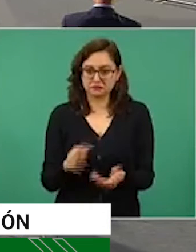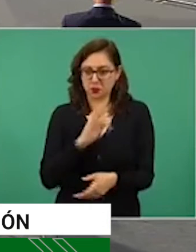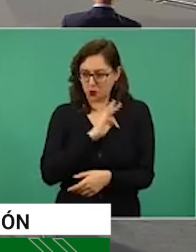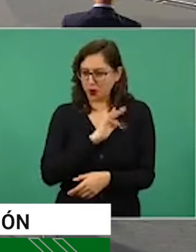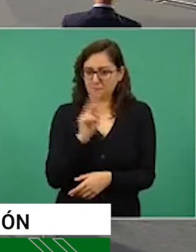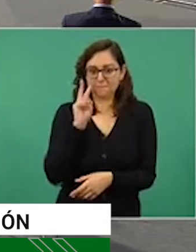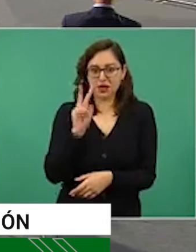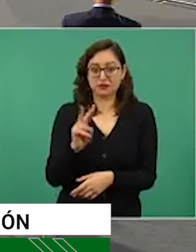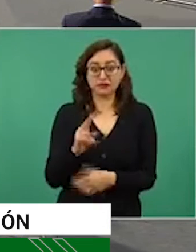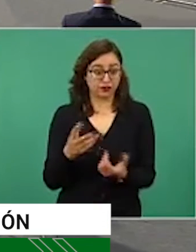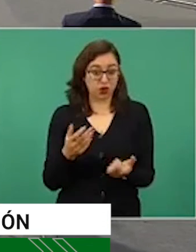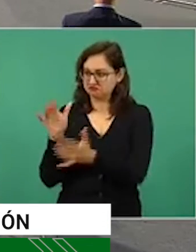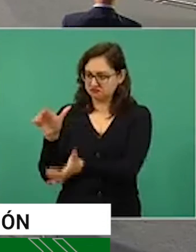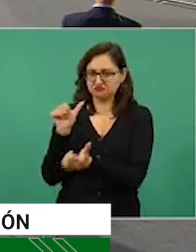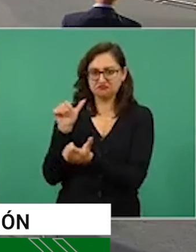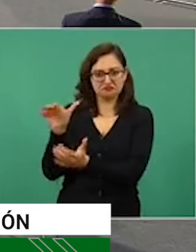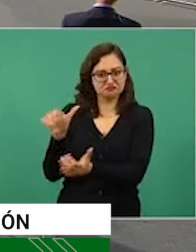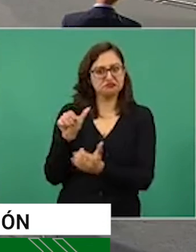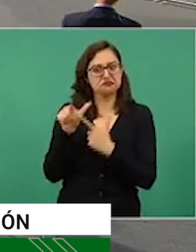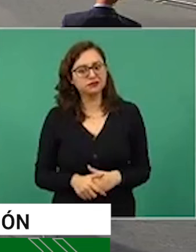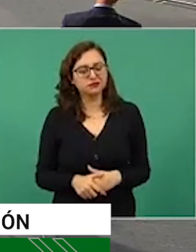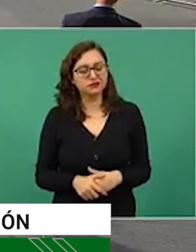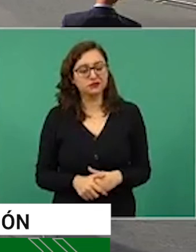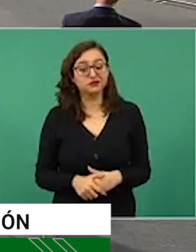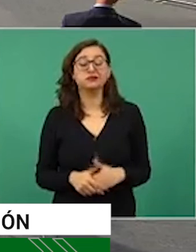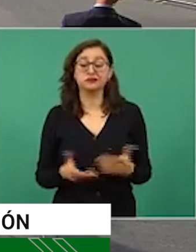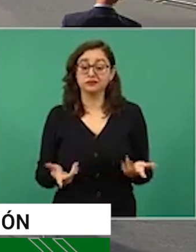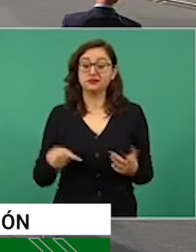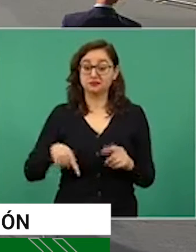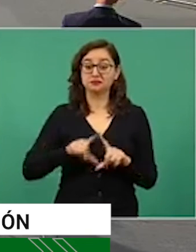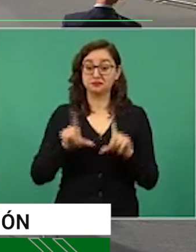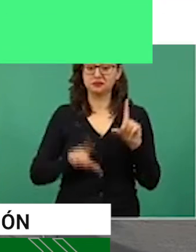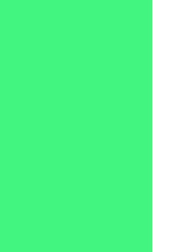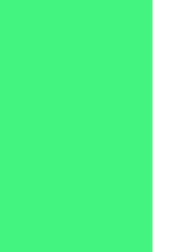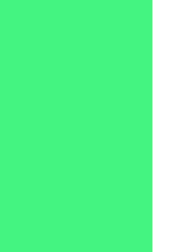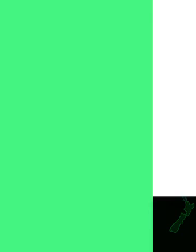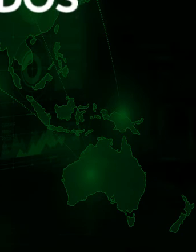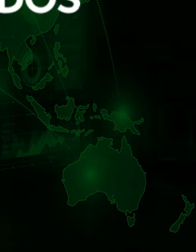no se cayeron con la pandemia, eso solo nuestro país.